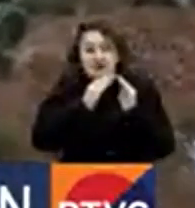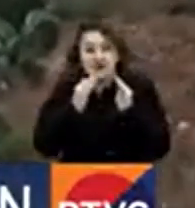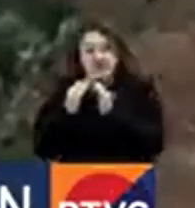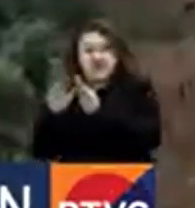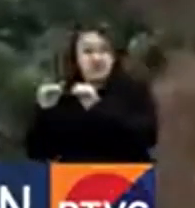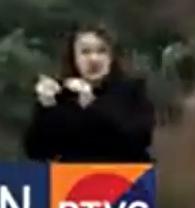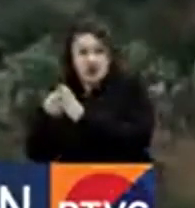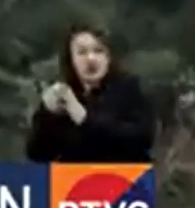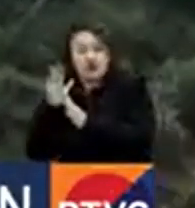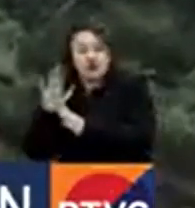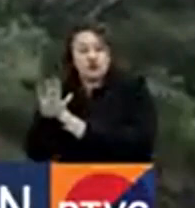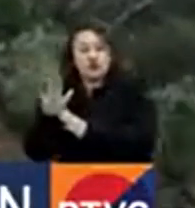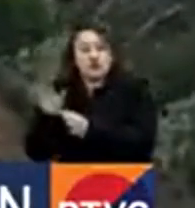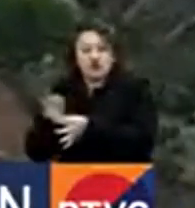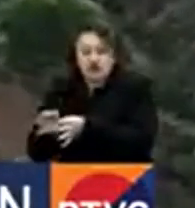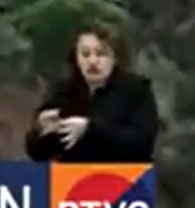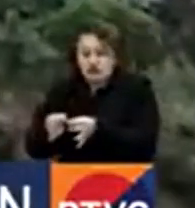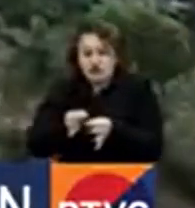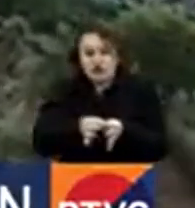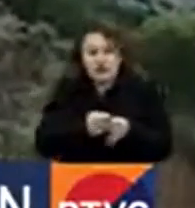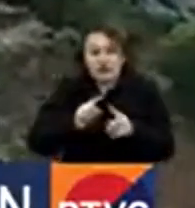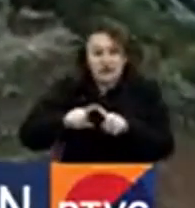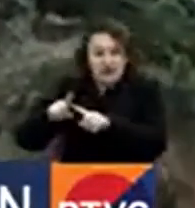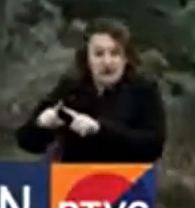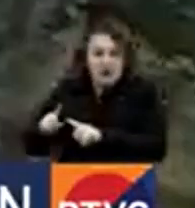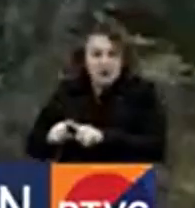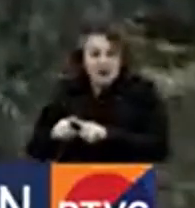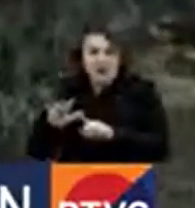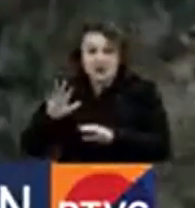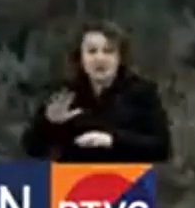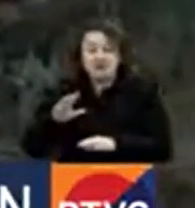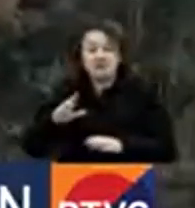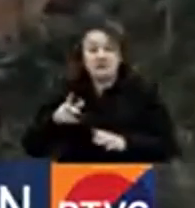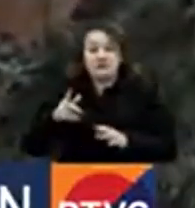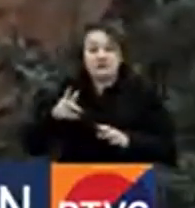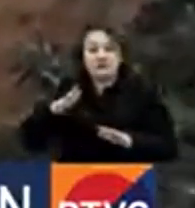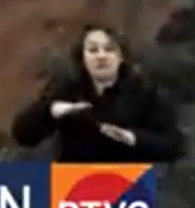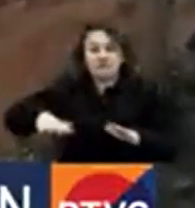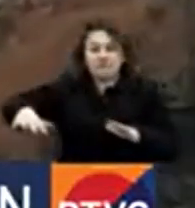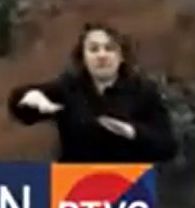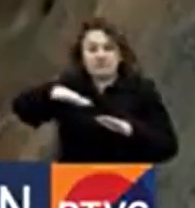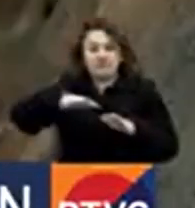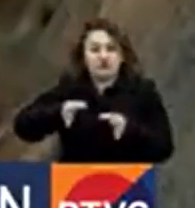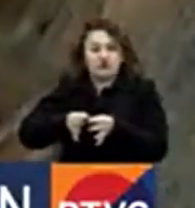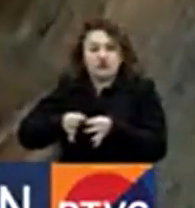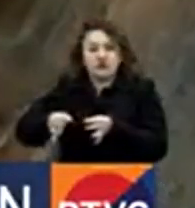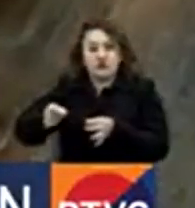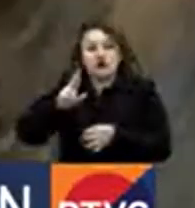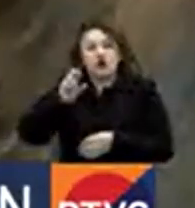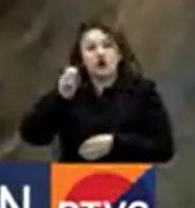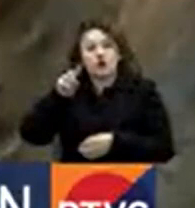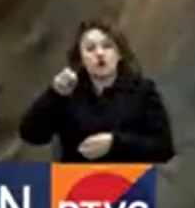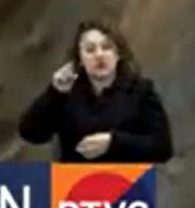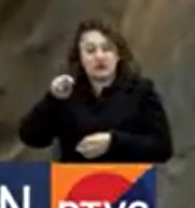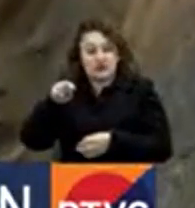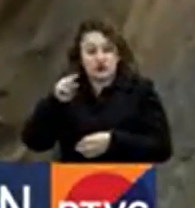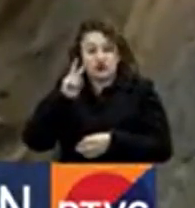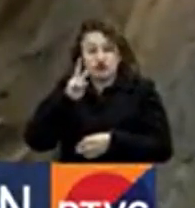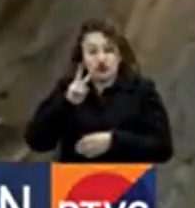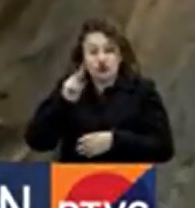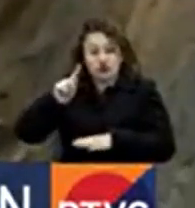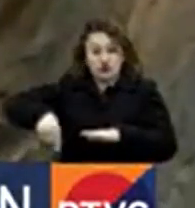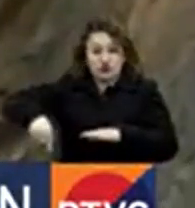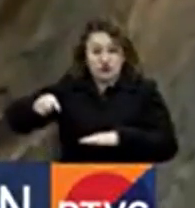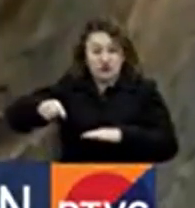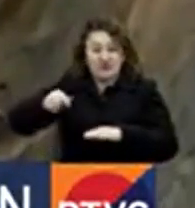Soledad, Chontaduro y Parragaviejo, poblaciones que conforman gran parte del municipio de Rosas. 2 instituciones educativas y al menos